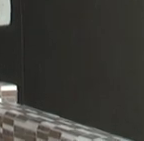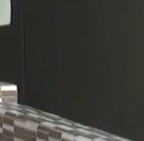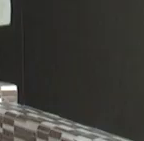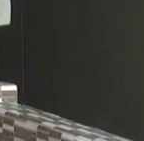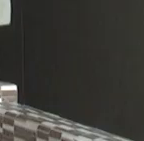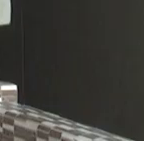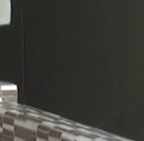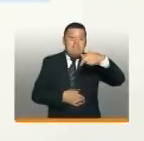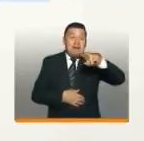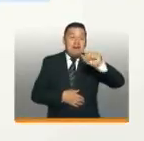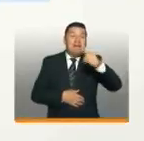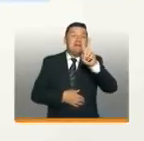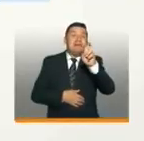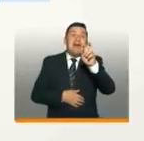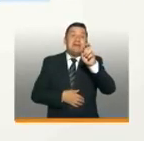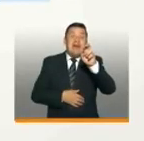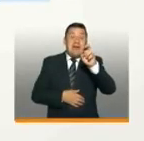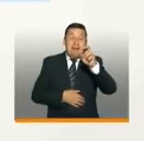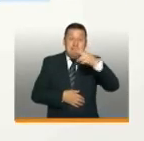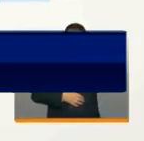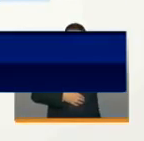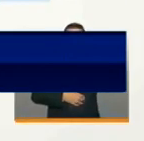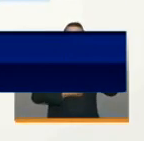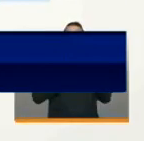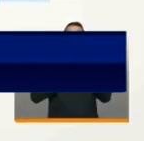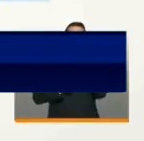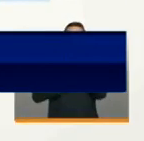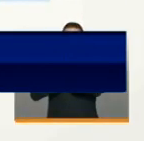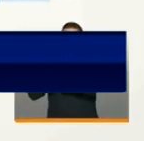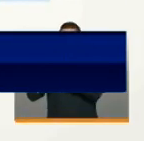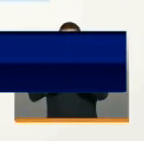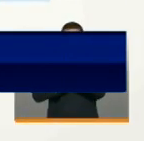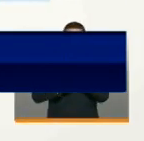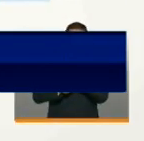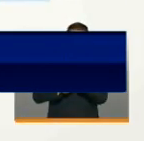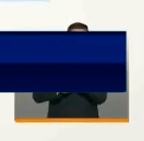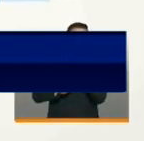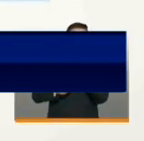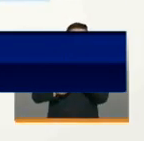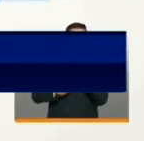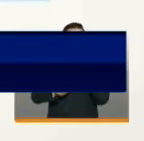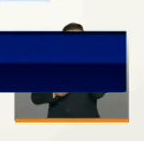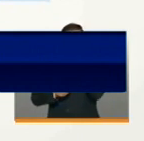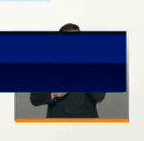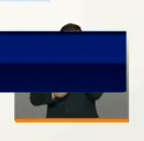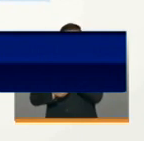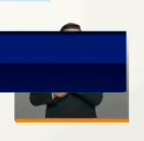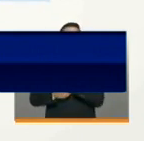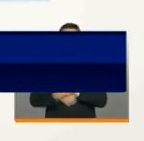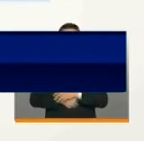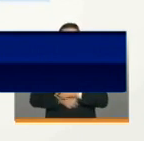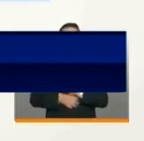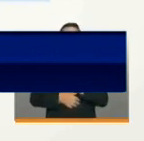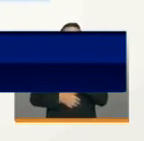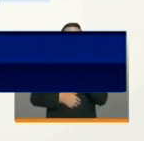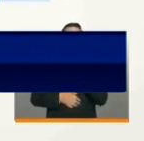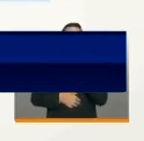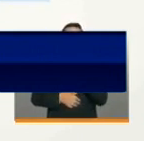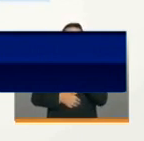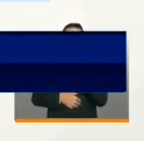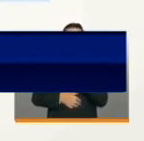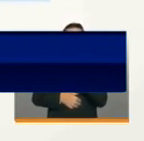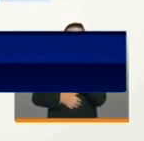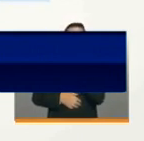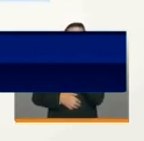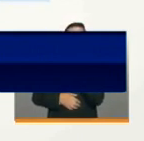descentralizado. Iniciar con dos ciudades, una ciudad que ha sido piloto, la ciudad de Sincelejo, donde